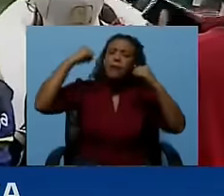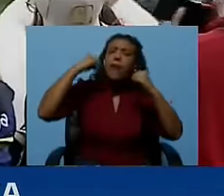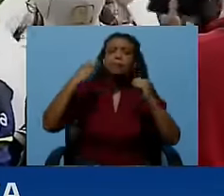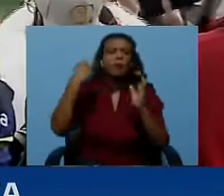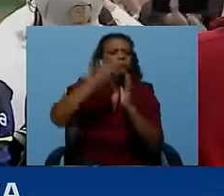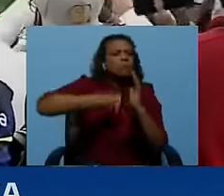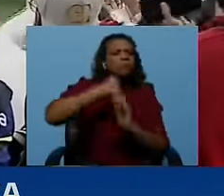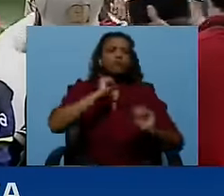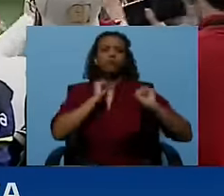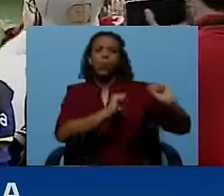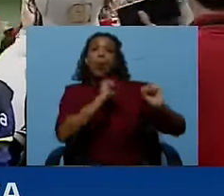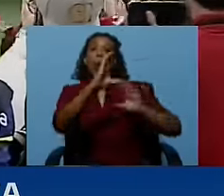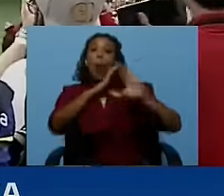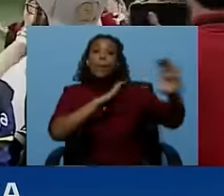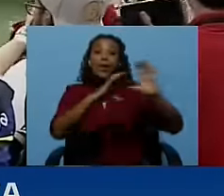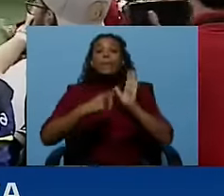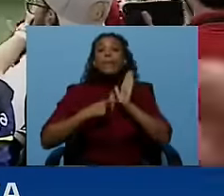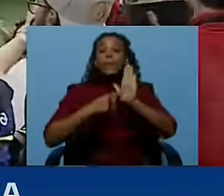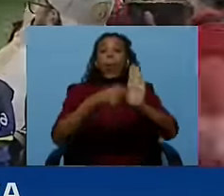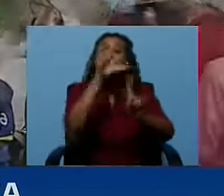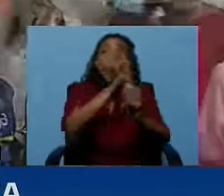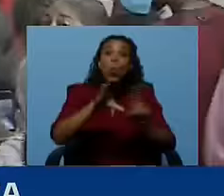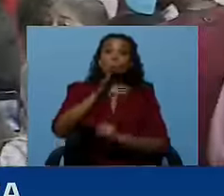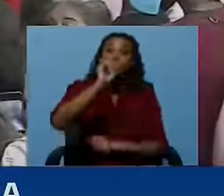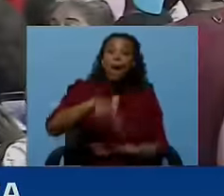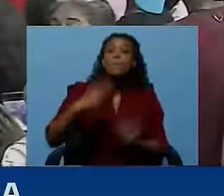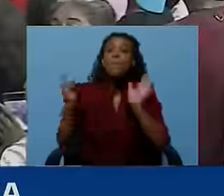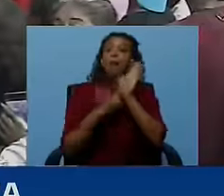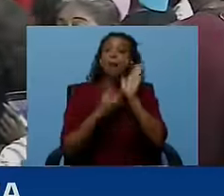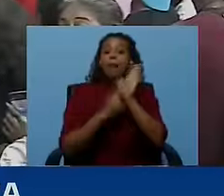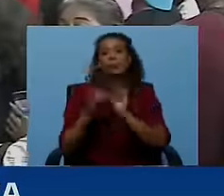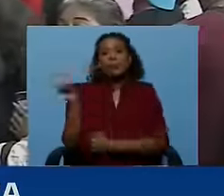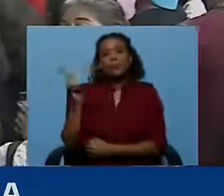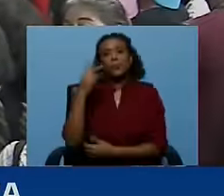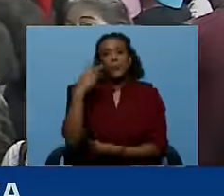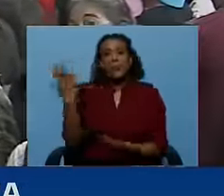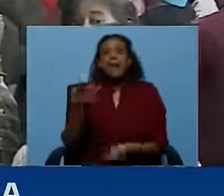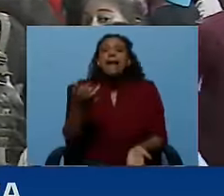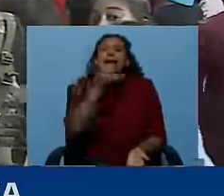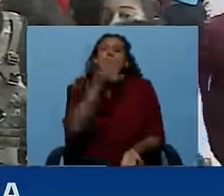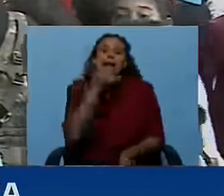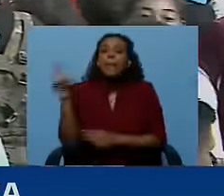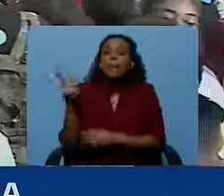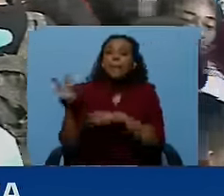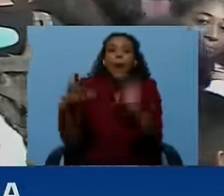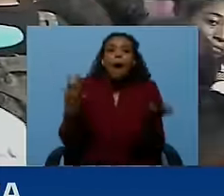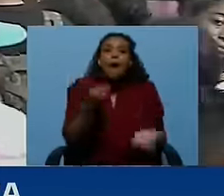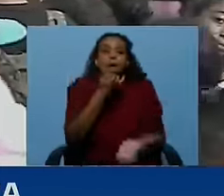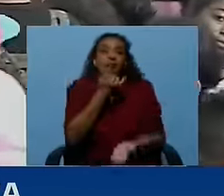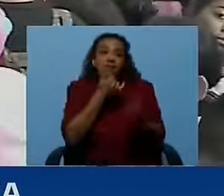batalla comunicacional, cultural por la verdad de Venezuela.